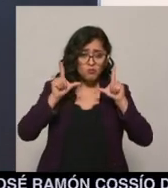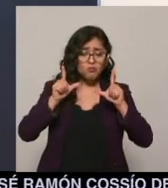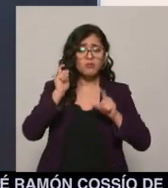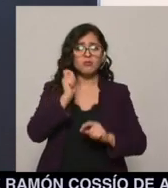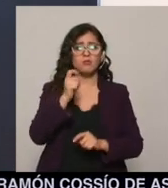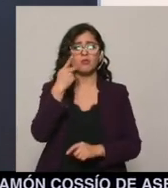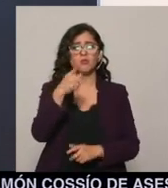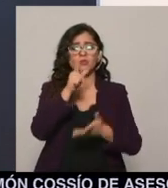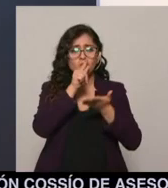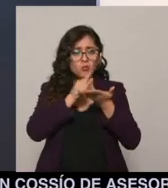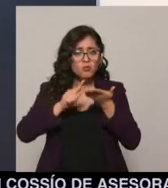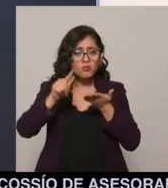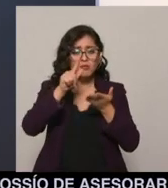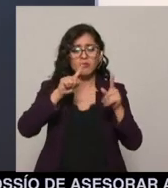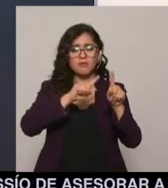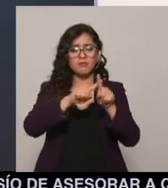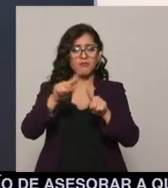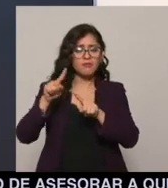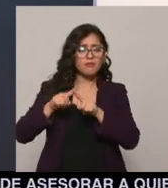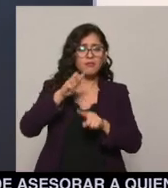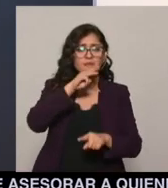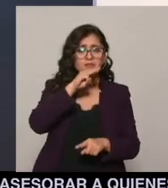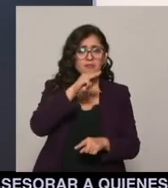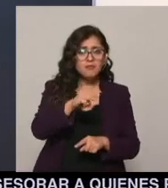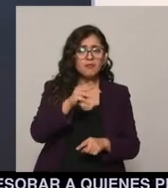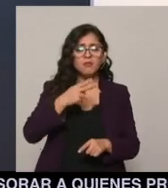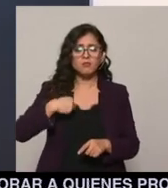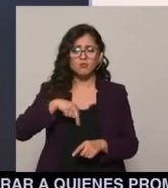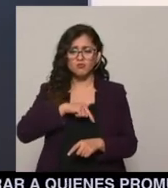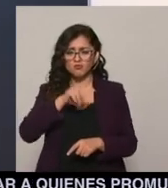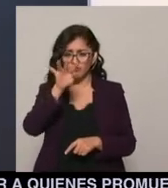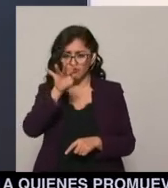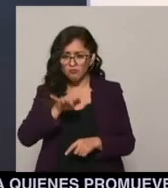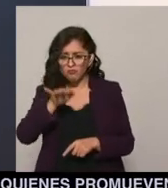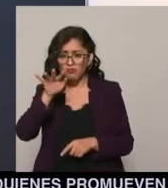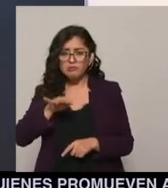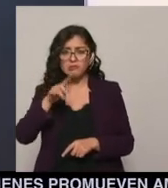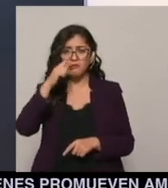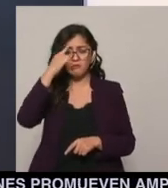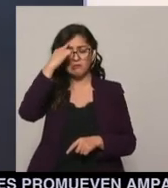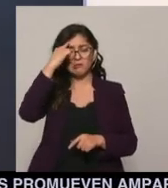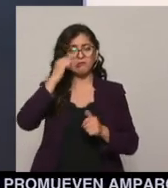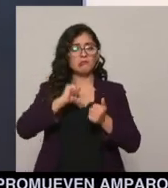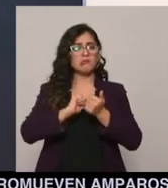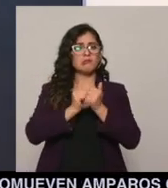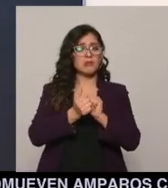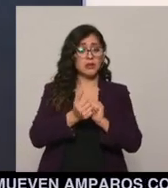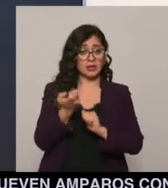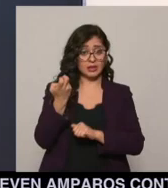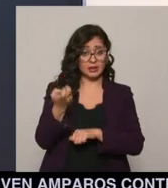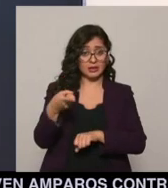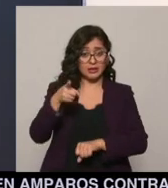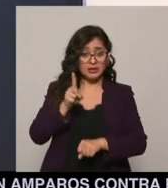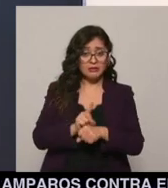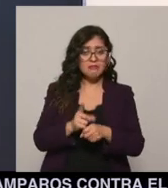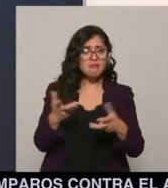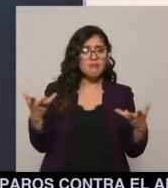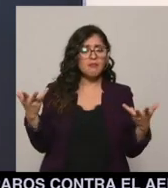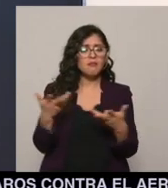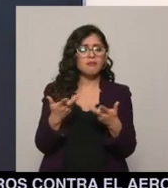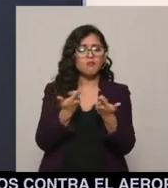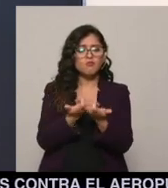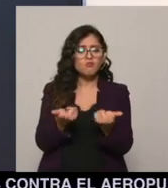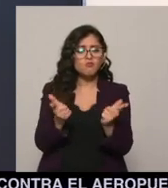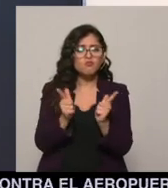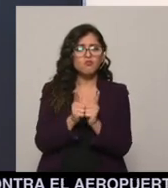Twitter unos mensajes que nos pusieron a reflexionar y sobre todo ese día logró una movilización importante